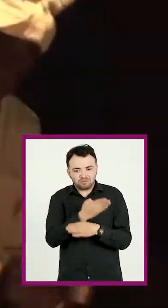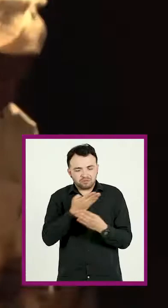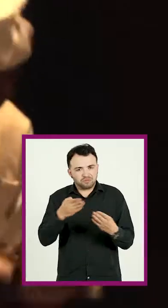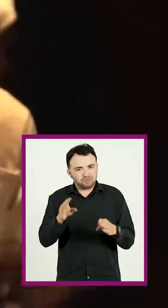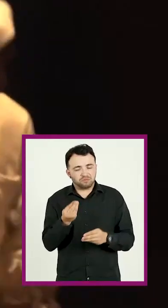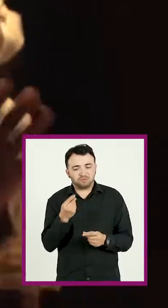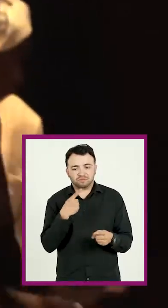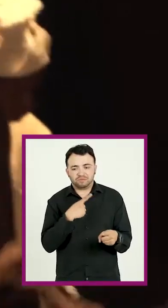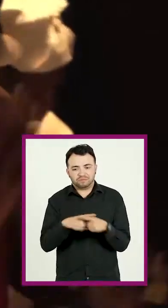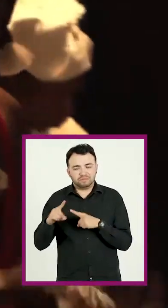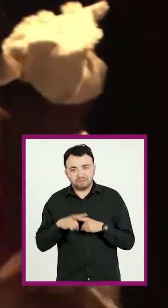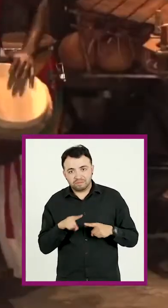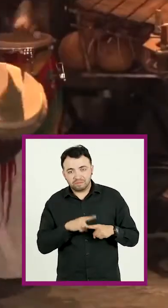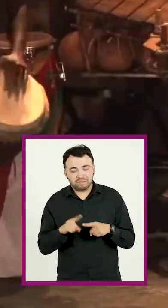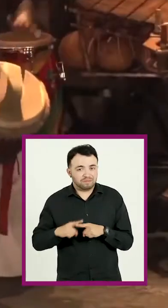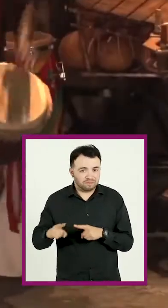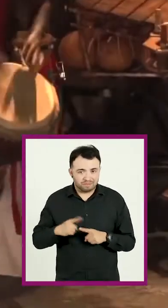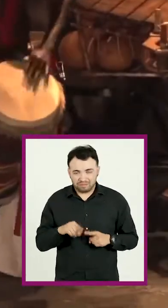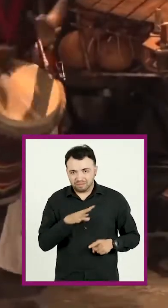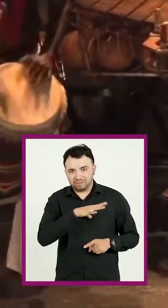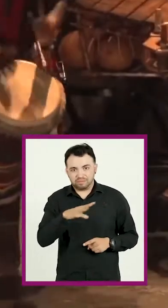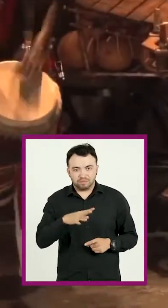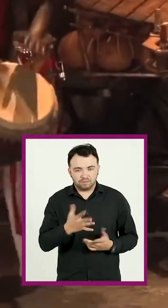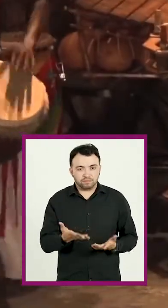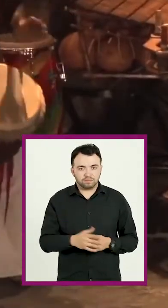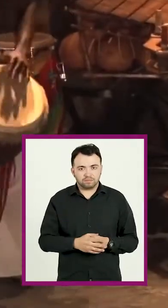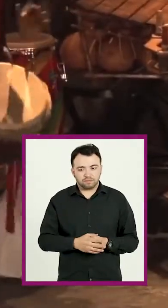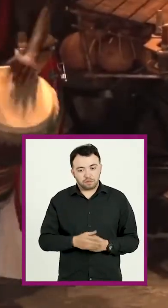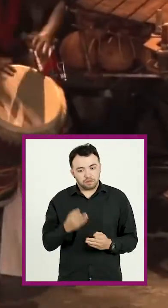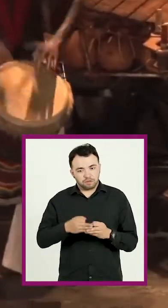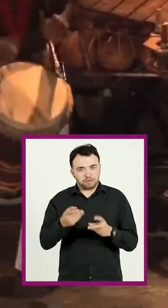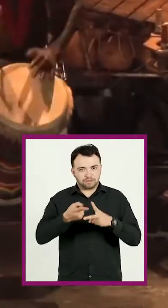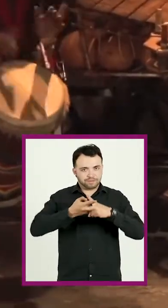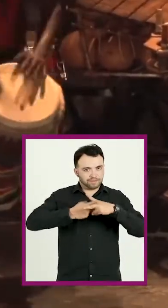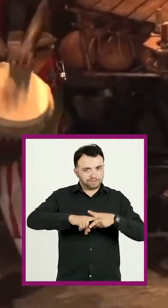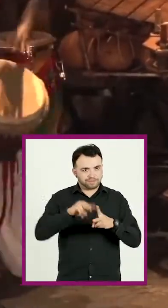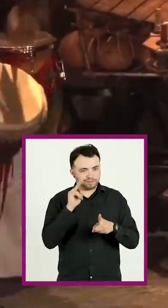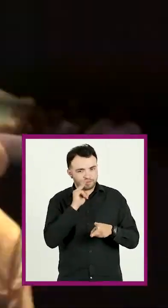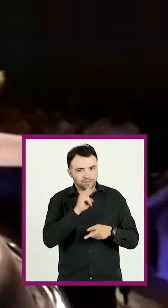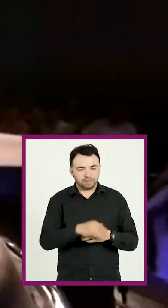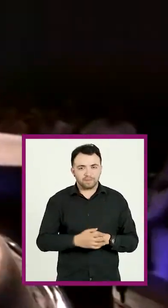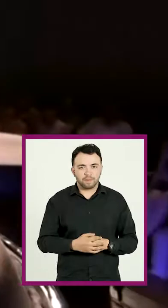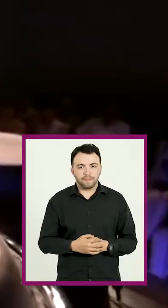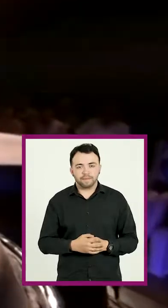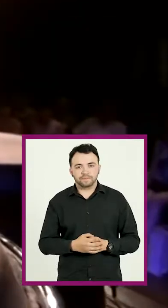de África, que fue, digamos, parte del Imperio Árabe. Entonces vamos a iniciar esta aventura.